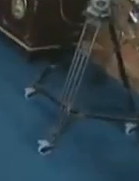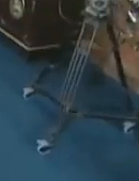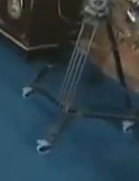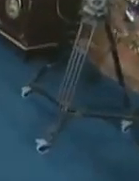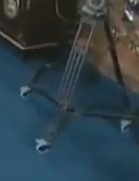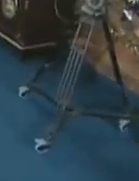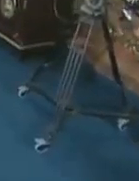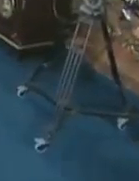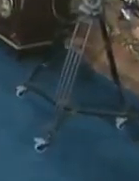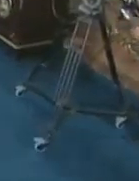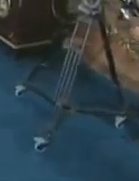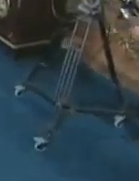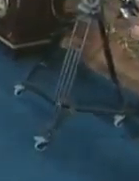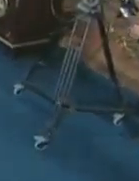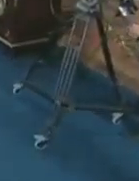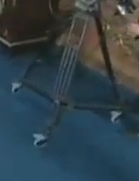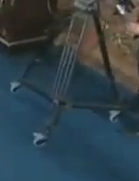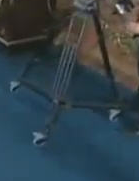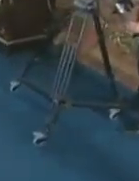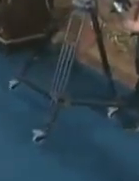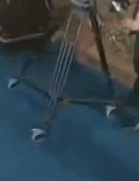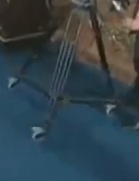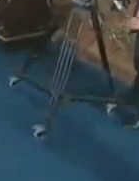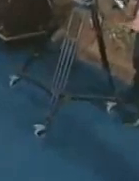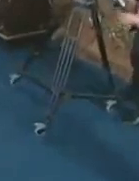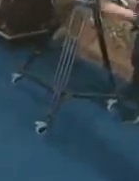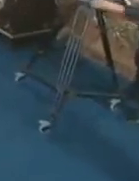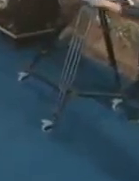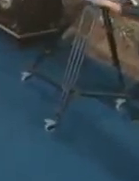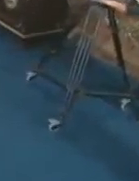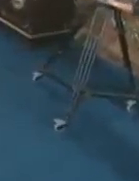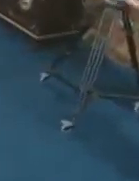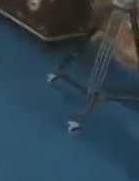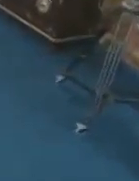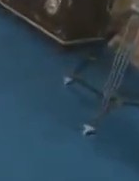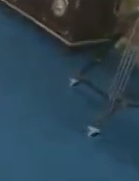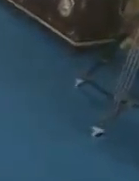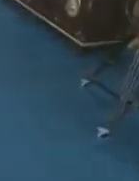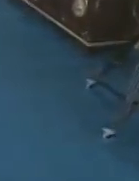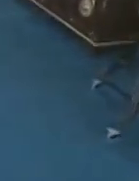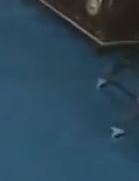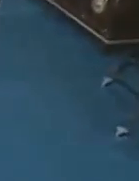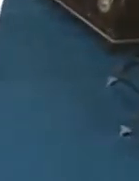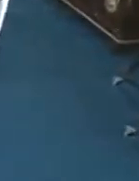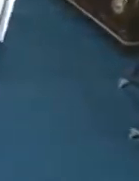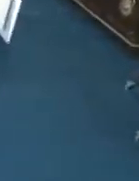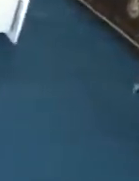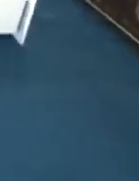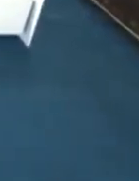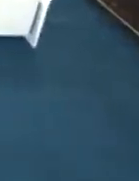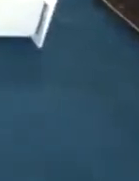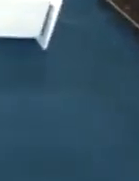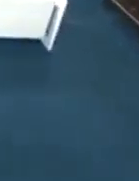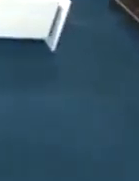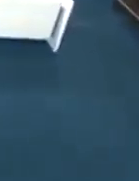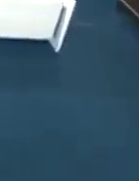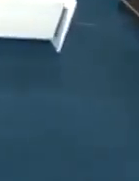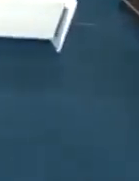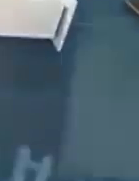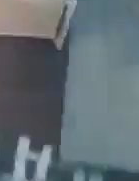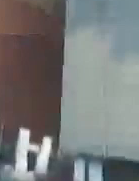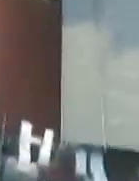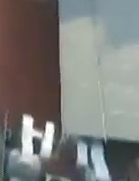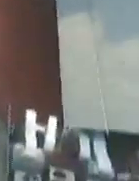kan se profundiza la complementariedad entre ambas instituciones además se estará dando una